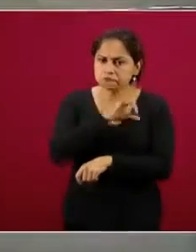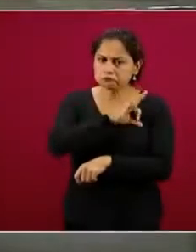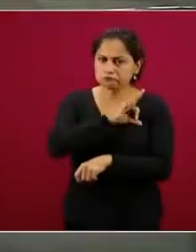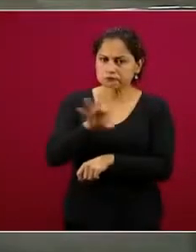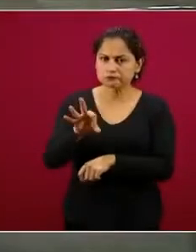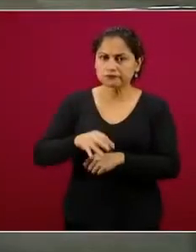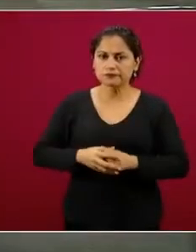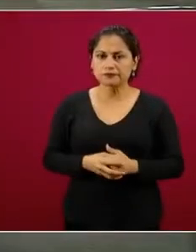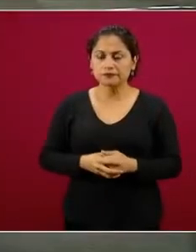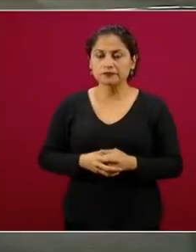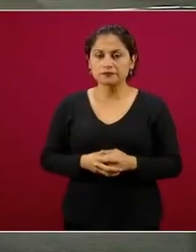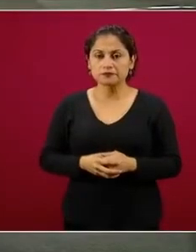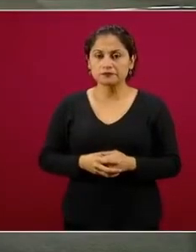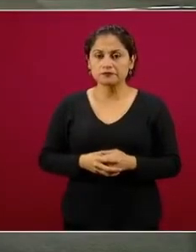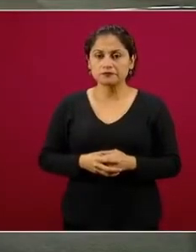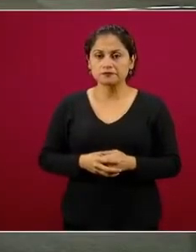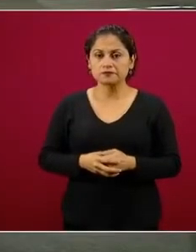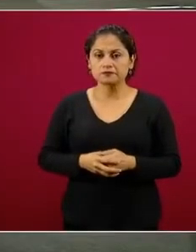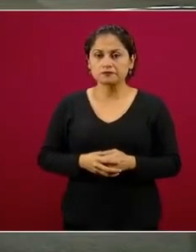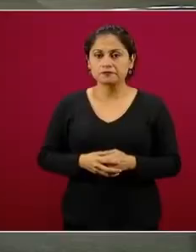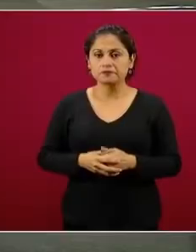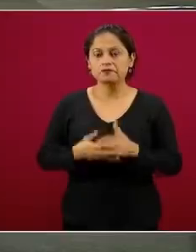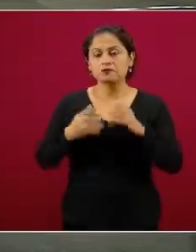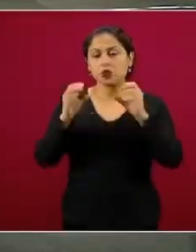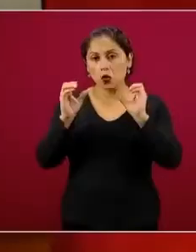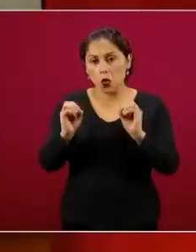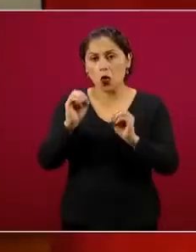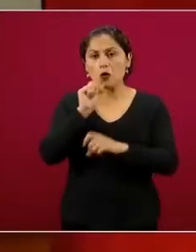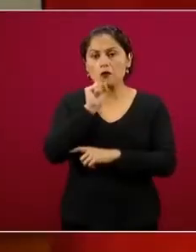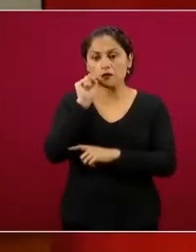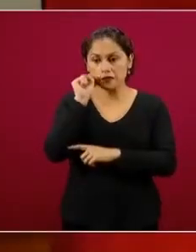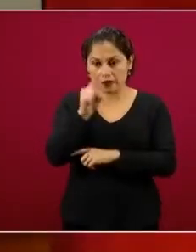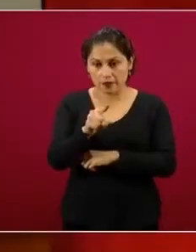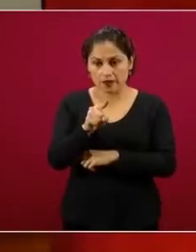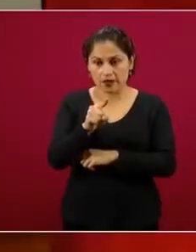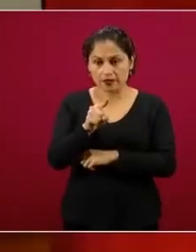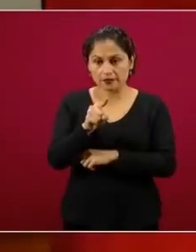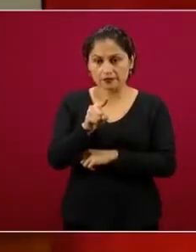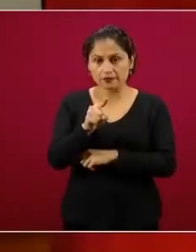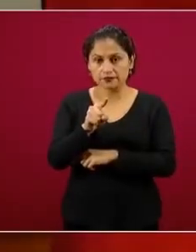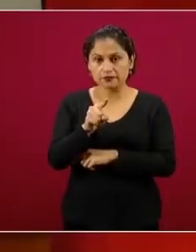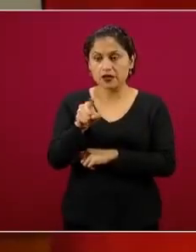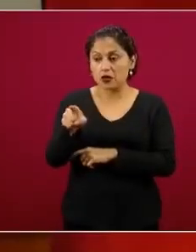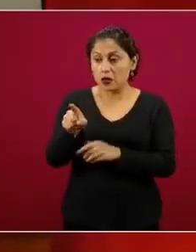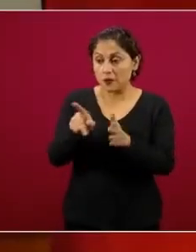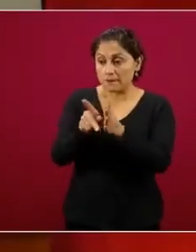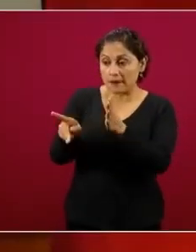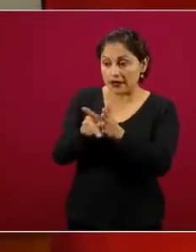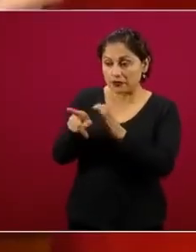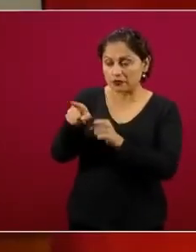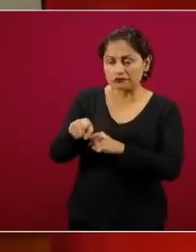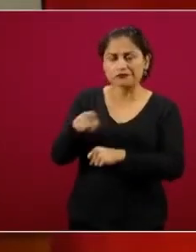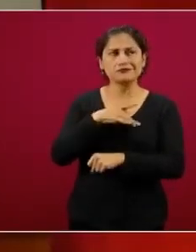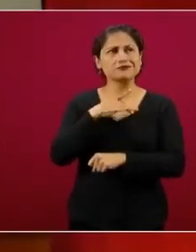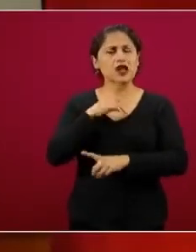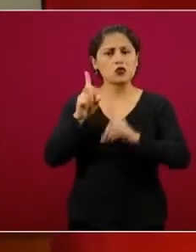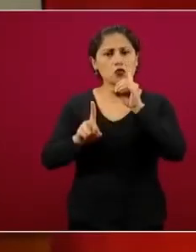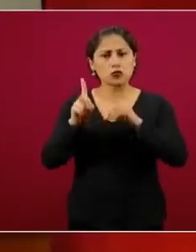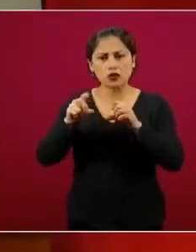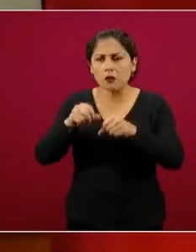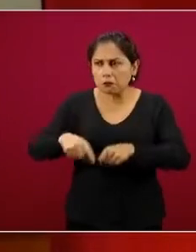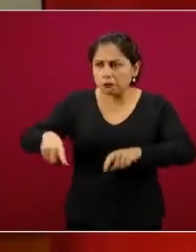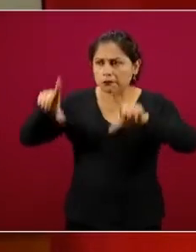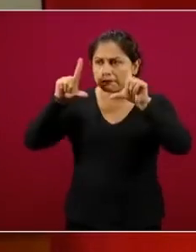verla por primera vez, o si tienen también ustedes como reporteros y reporteras alguna duda, están todas